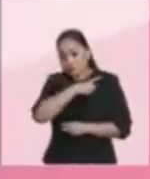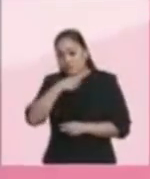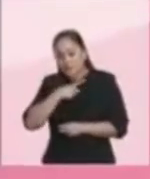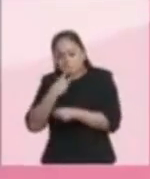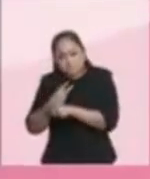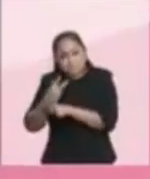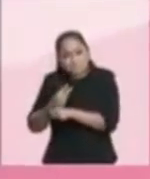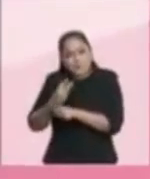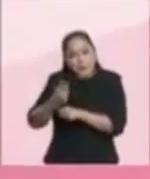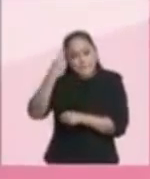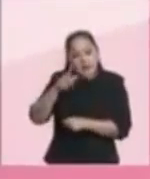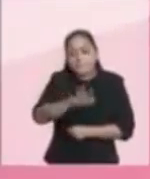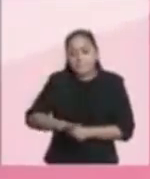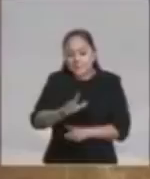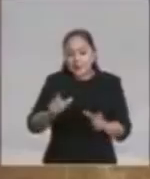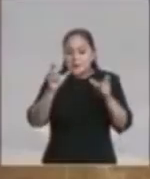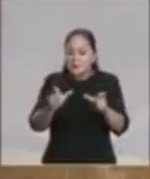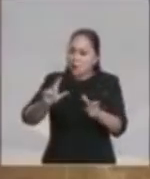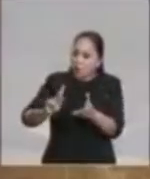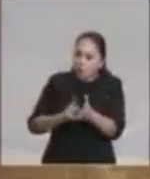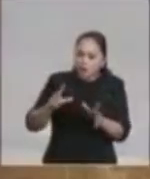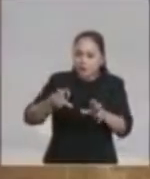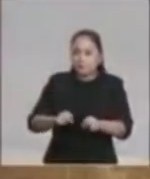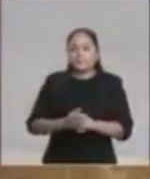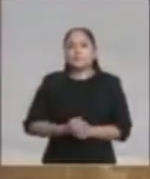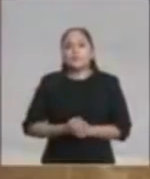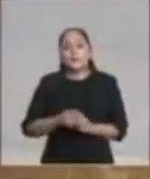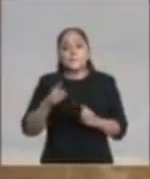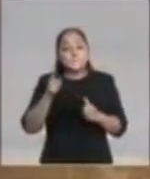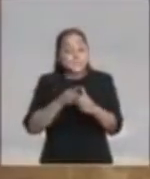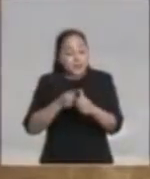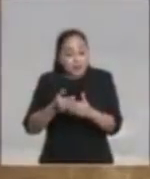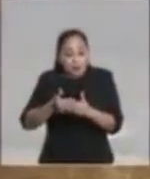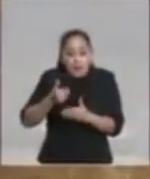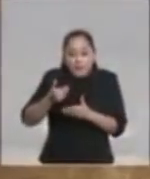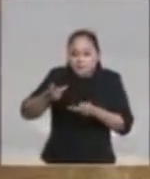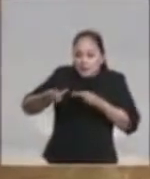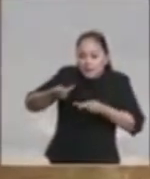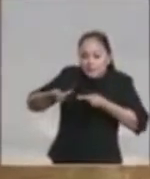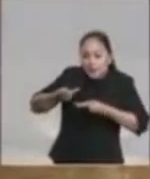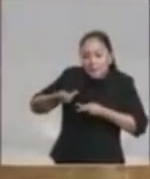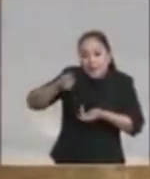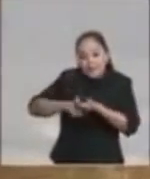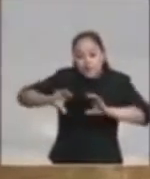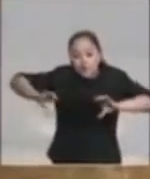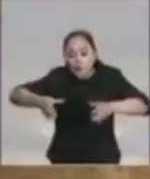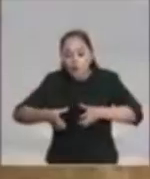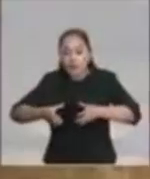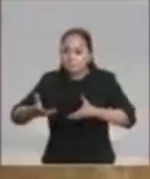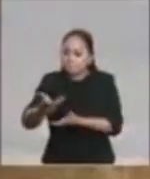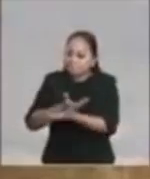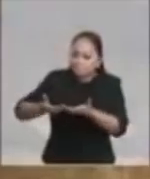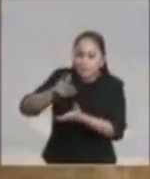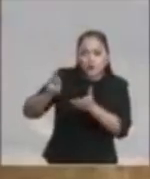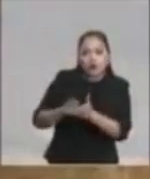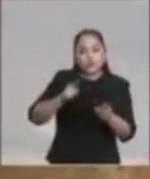para recuperar tu seguridad. Primero, toda la parte de prevención. Eso implica reconstruir nuestras comunidades. Segundo, la